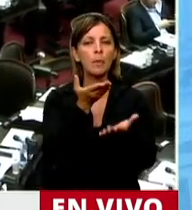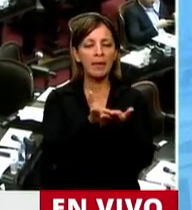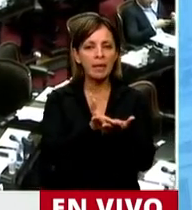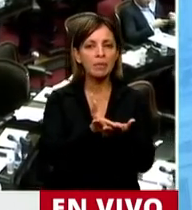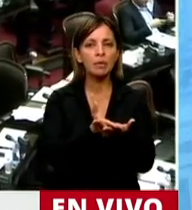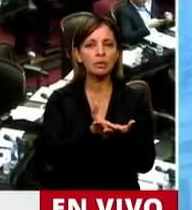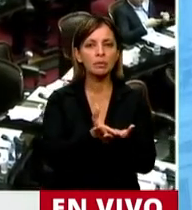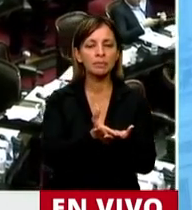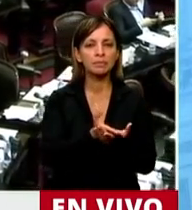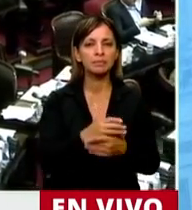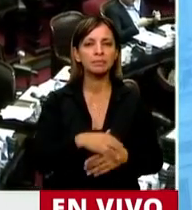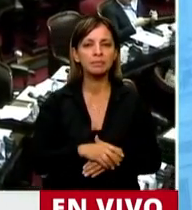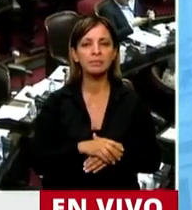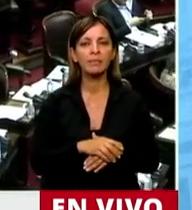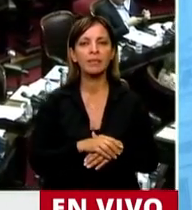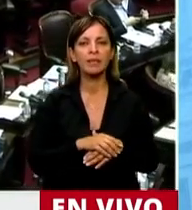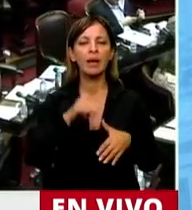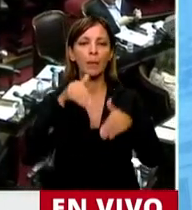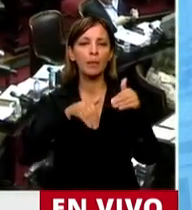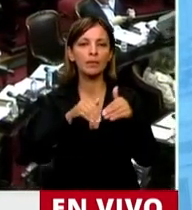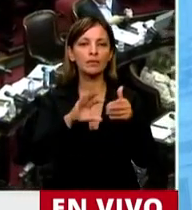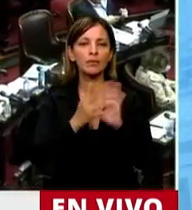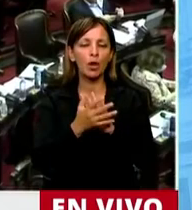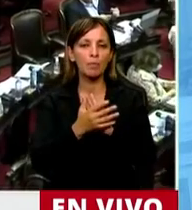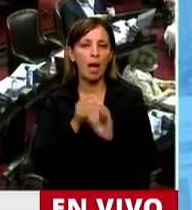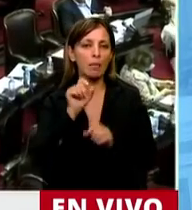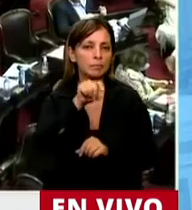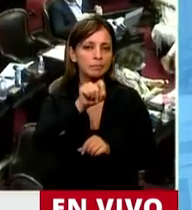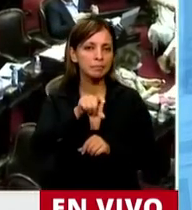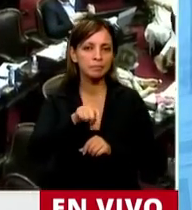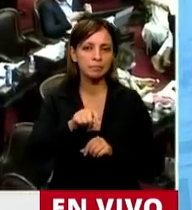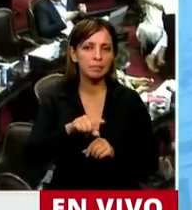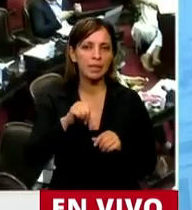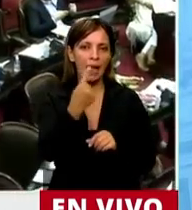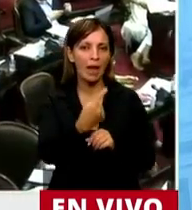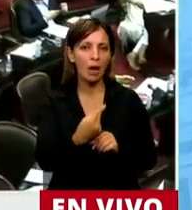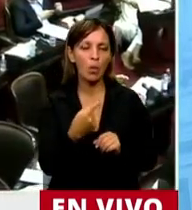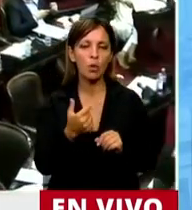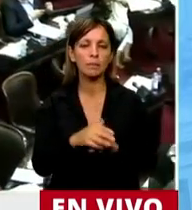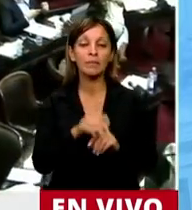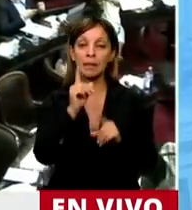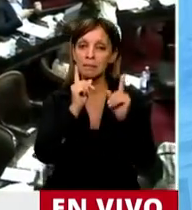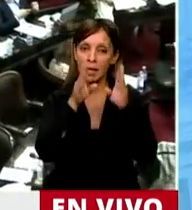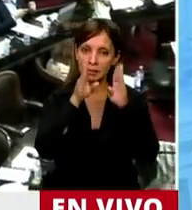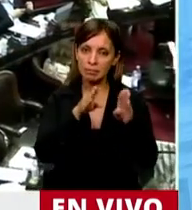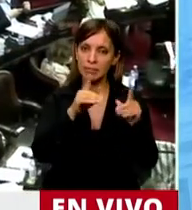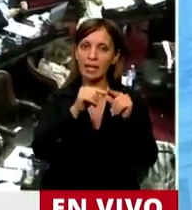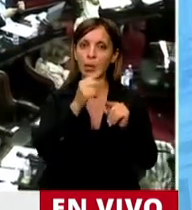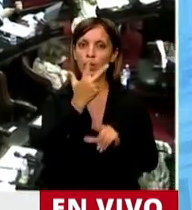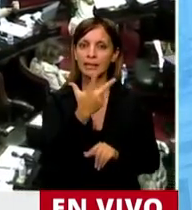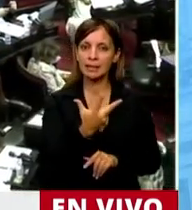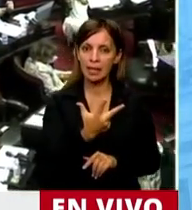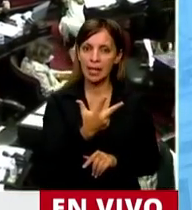trate, que se vote en forma nominal cada uno de los artículos, en este artículo 3 en particular, por